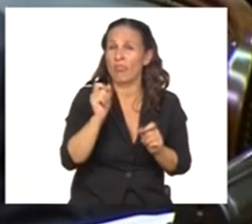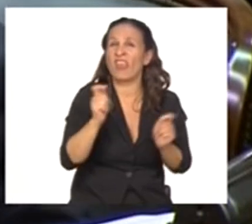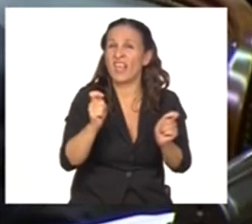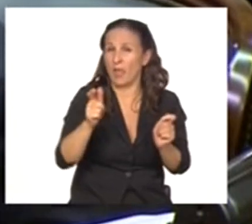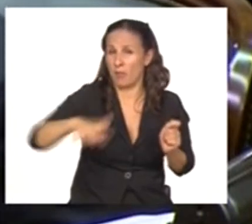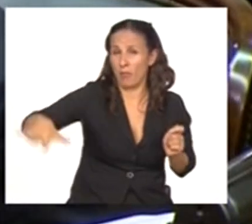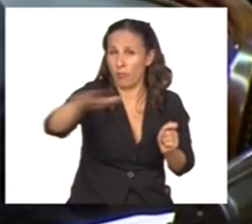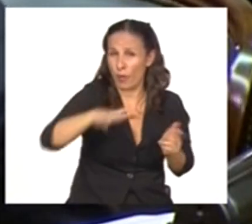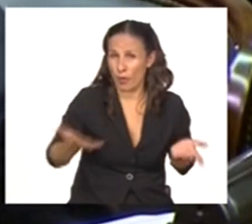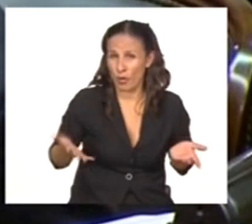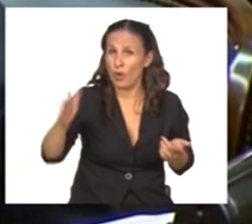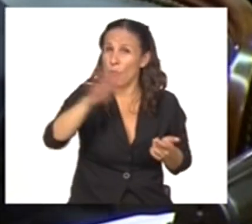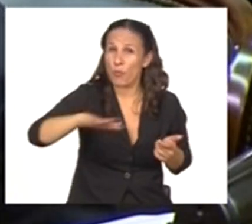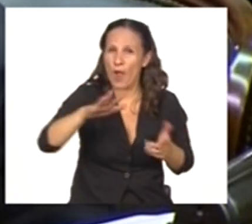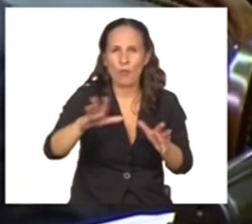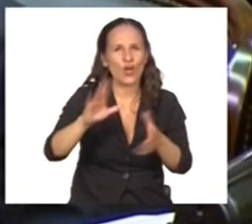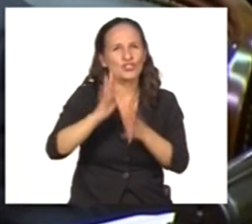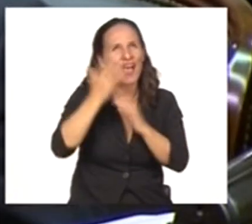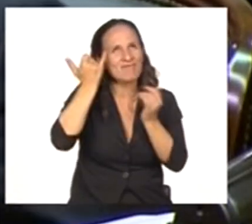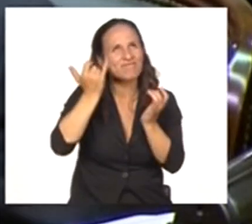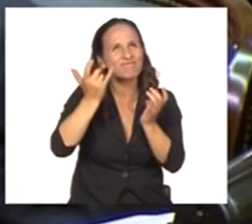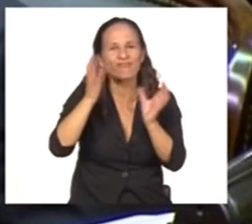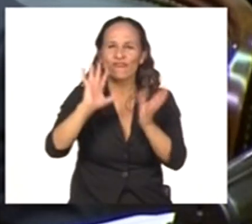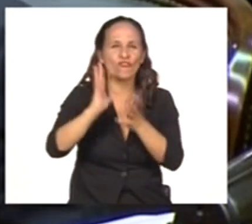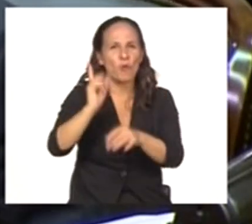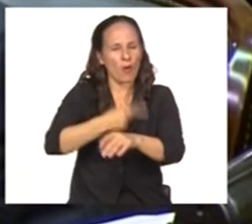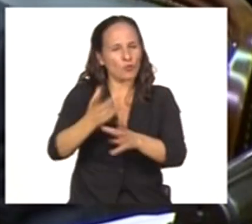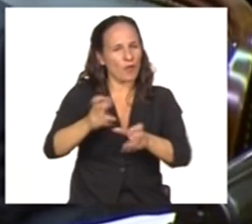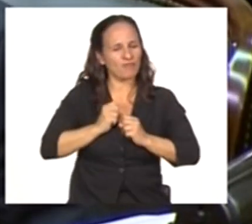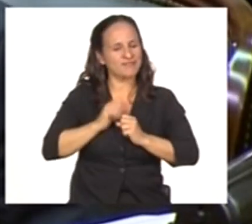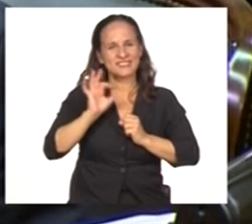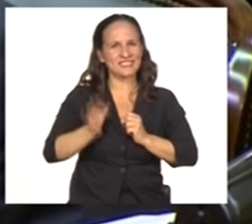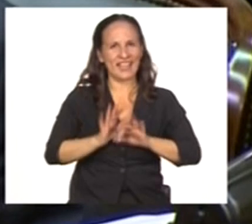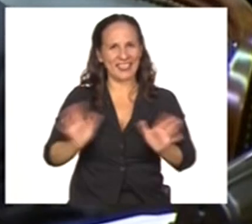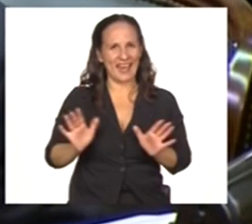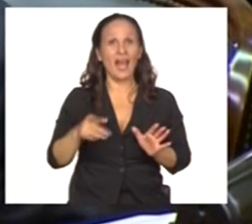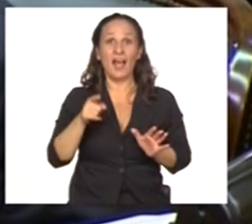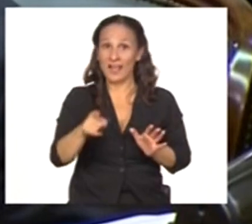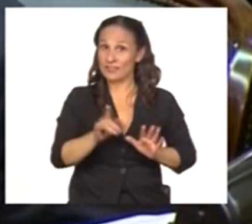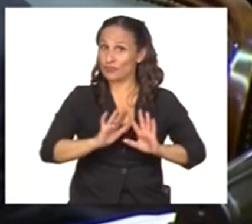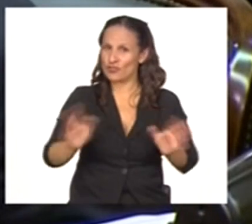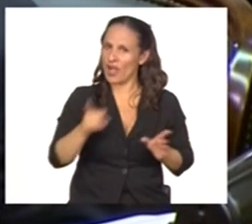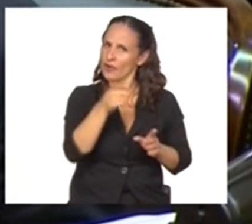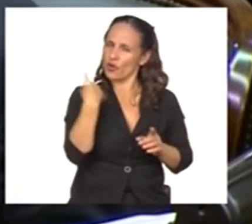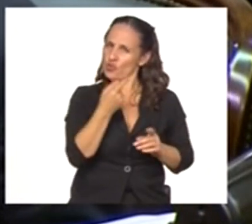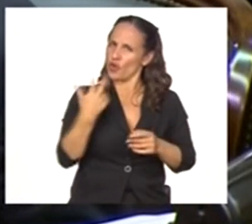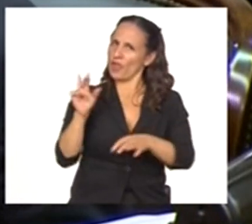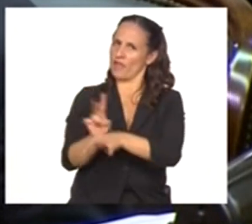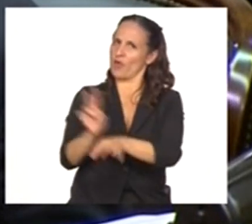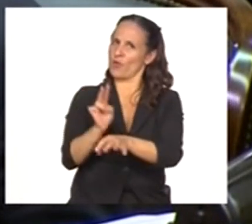las cosas, cuando el pueblo las apropia, cuando el pueblo las hace carne, son las cosas que nosotros institucionalmente debemos